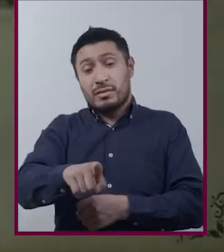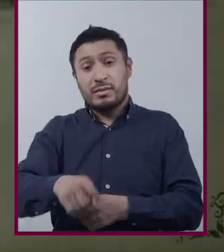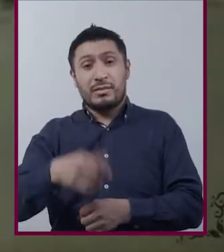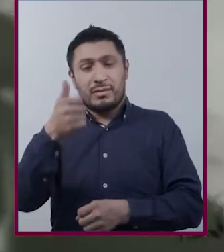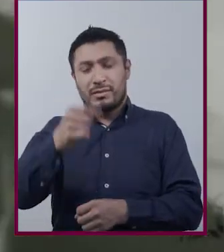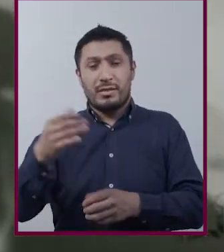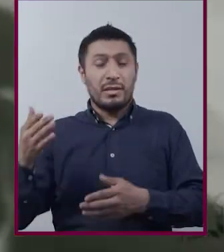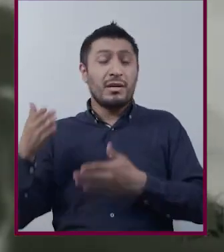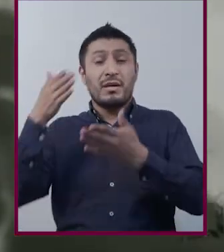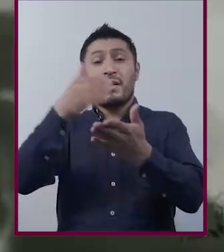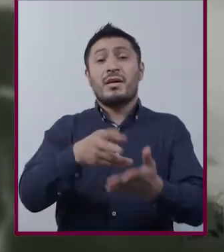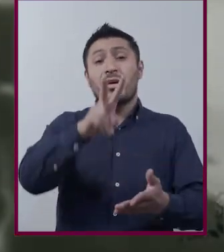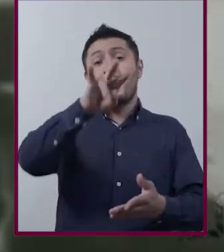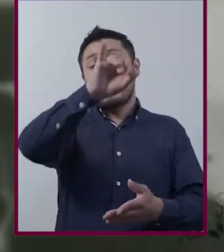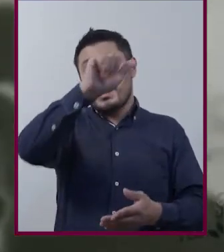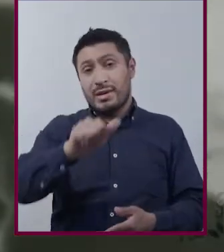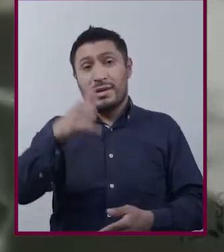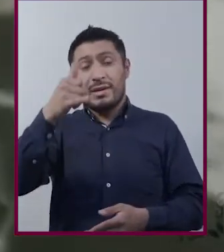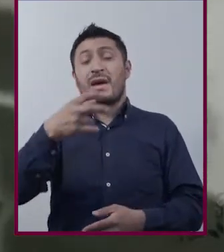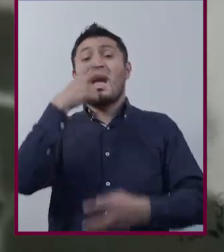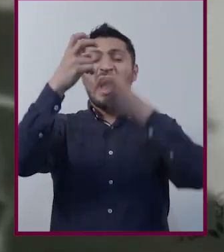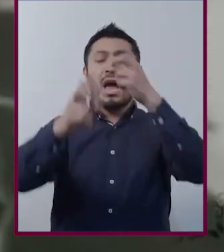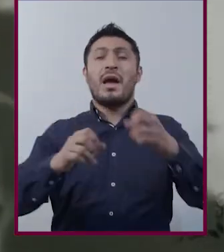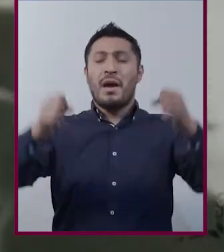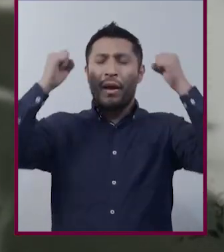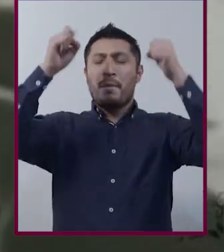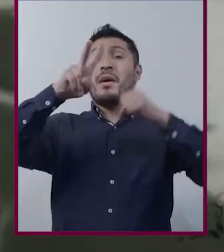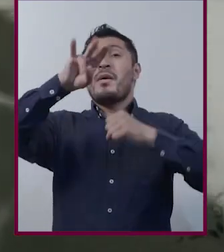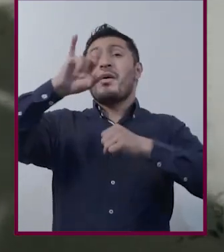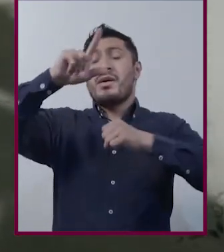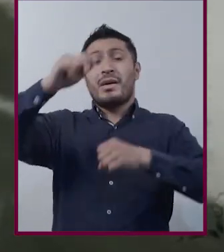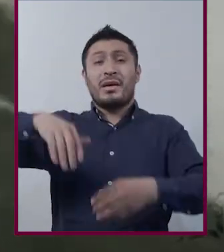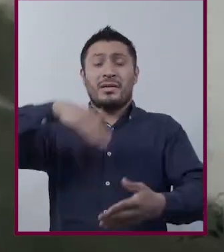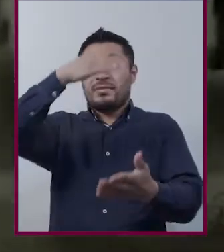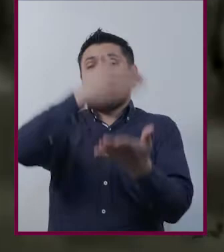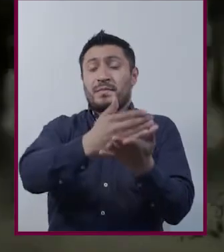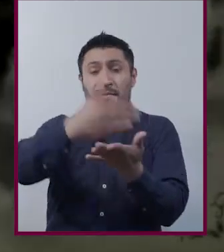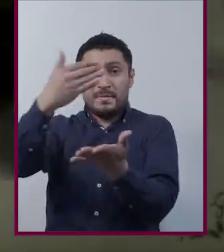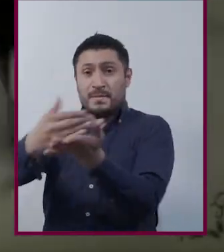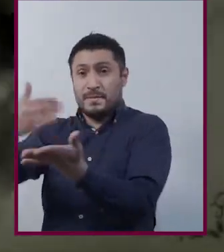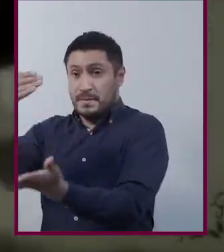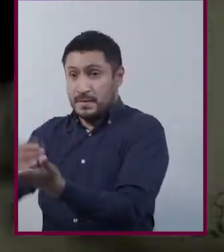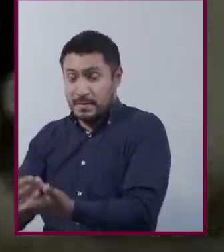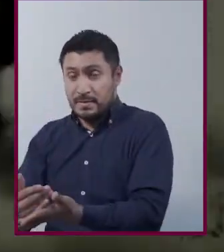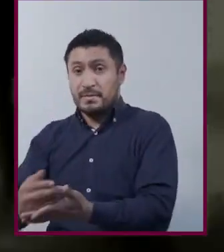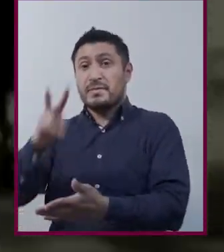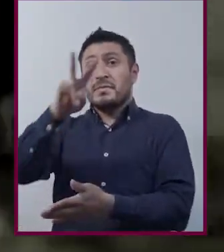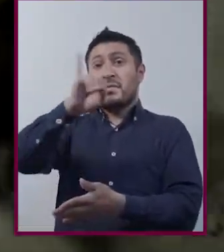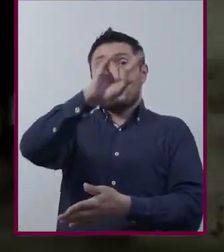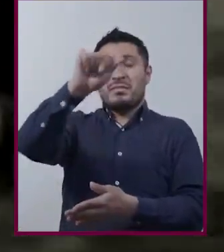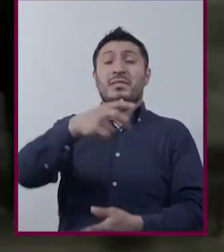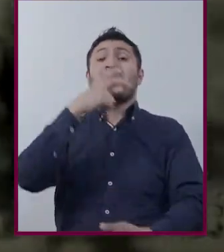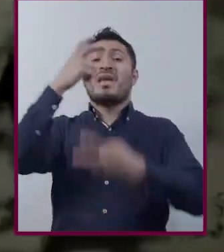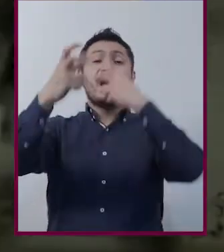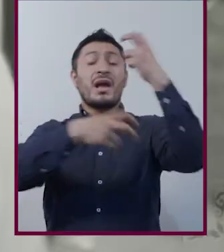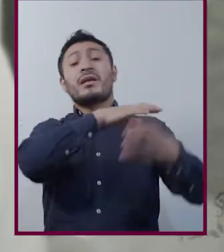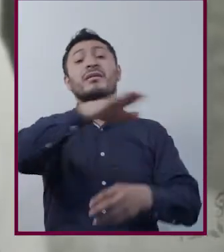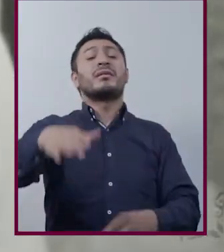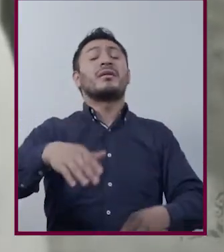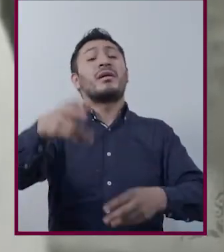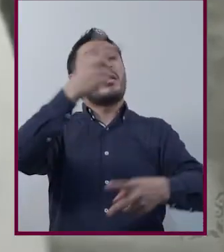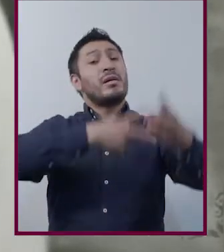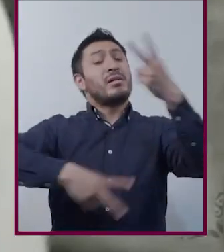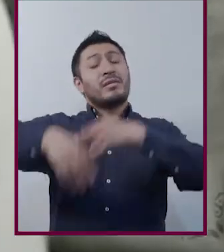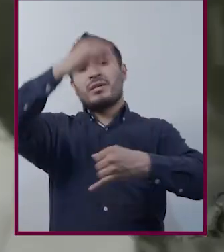llegaron hasta la vía y, al grito de ¡Viva Villa!, detuvieron los convoyes. Villa les gritó a sus muchachos: ¡bajen hasta